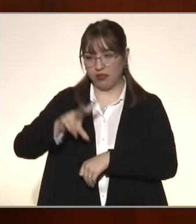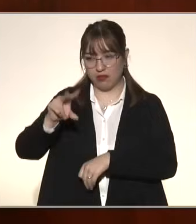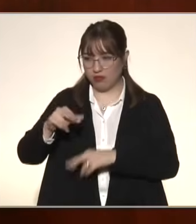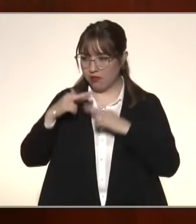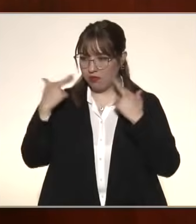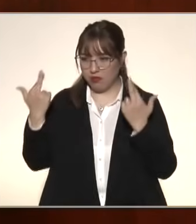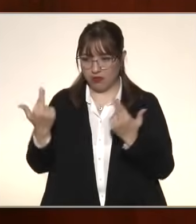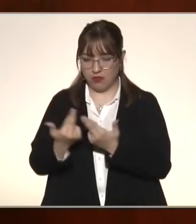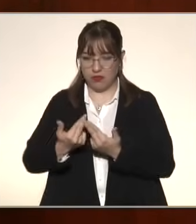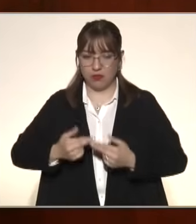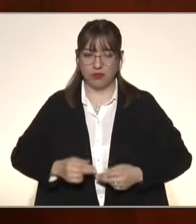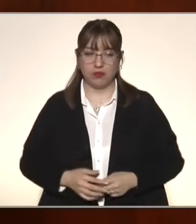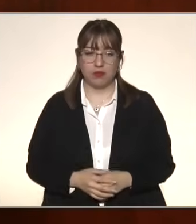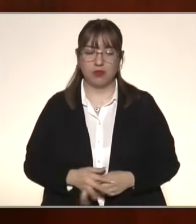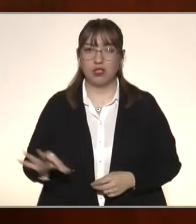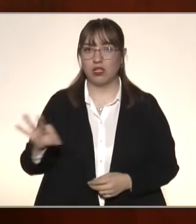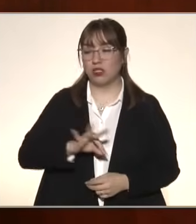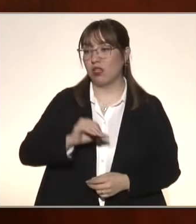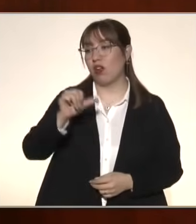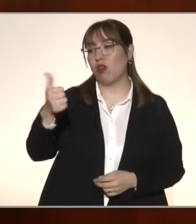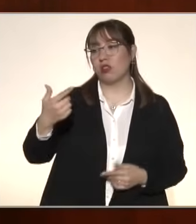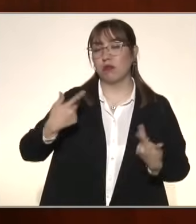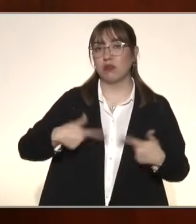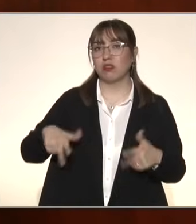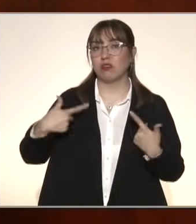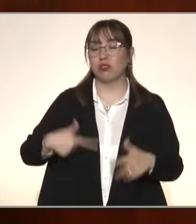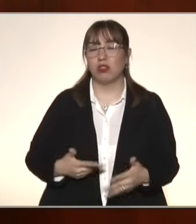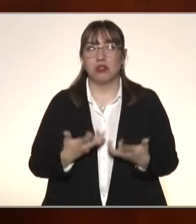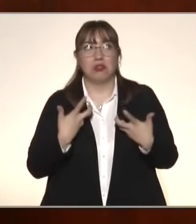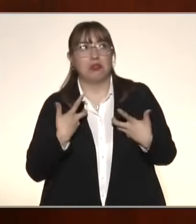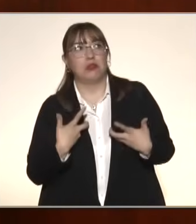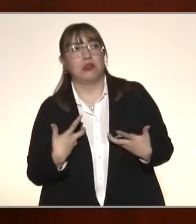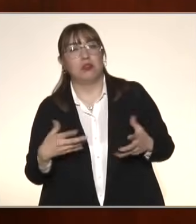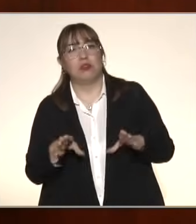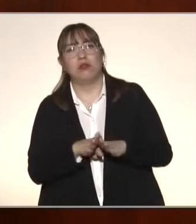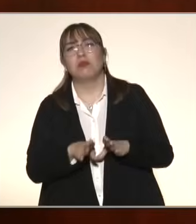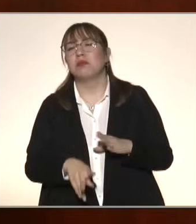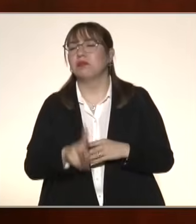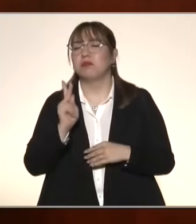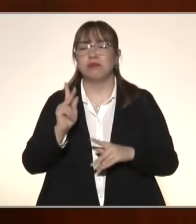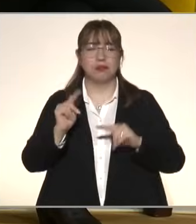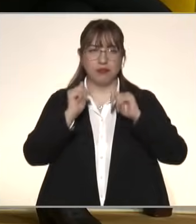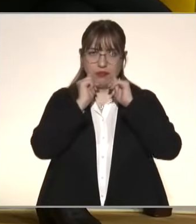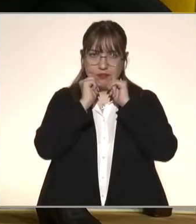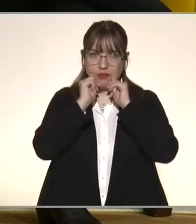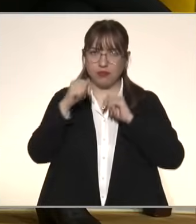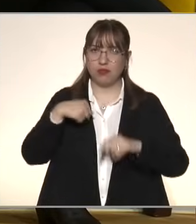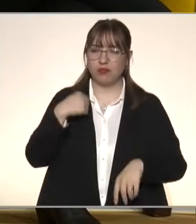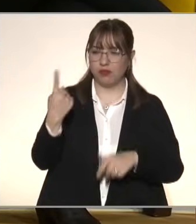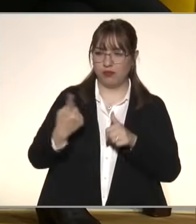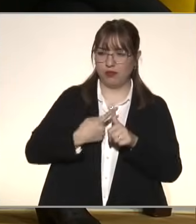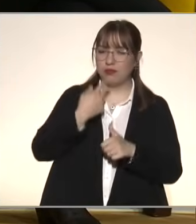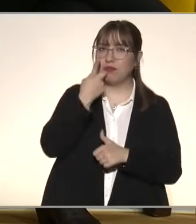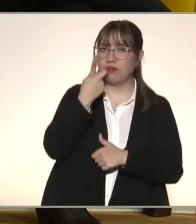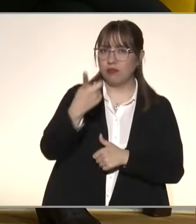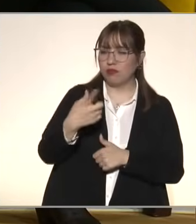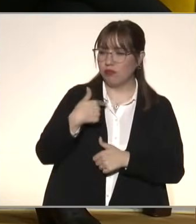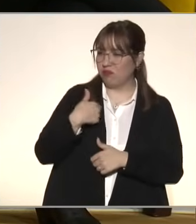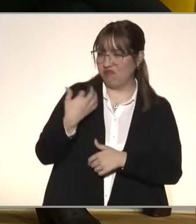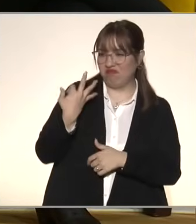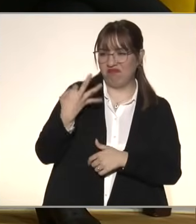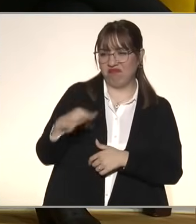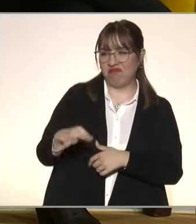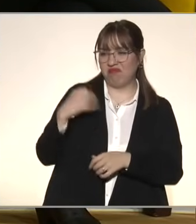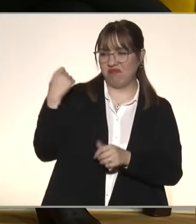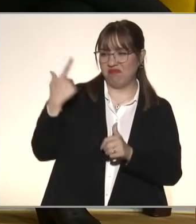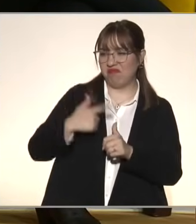No garantiza nada, el otro se puede ofender, pero sí creo que tendremos que tener claridad que si yo no he ofendido, no he puesto ningún